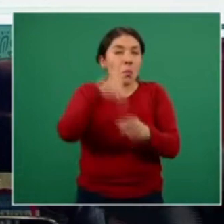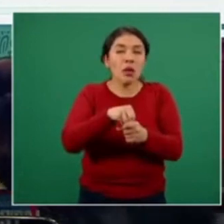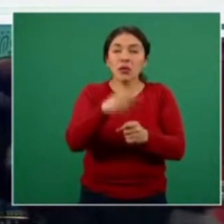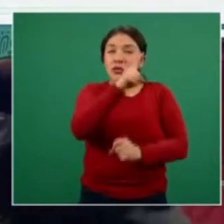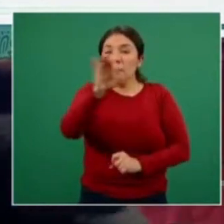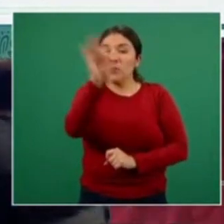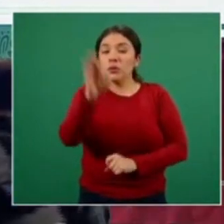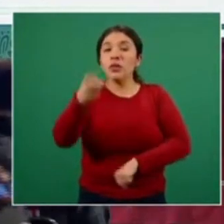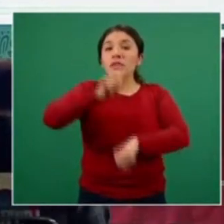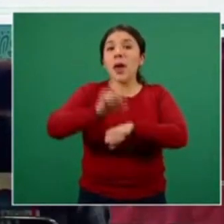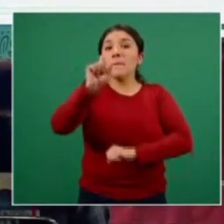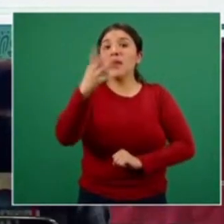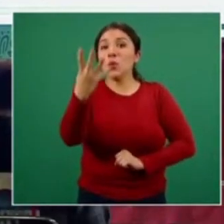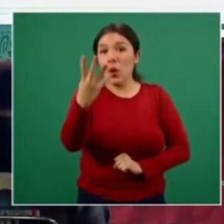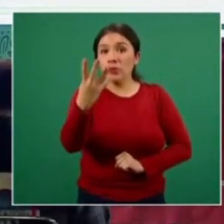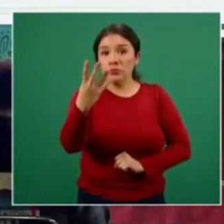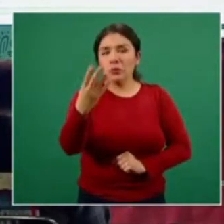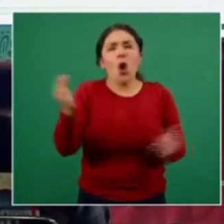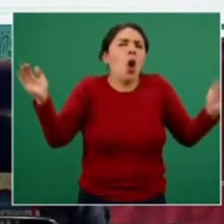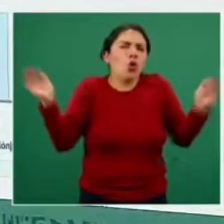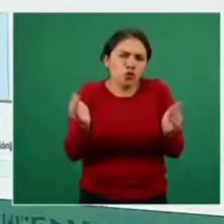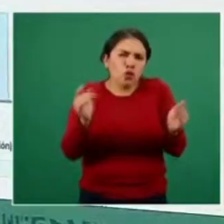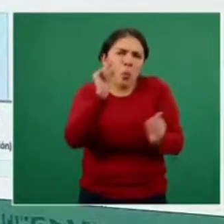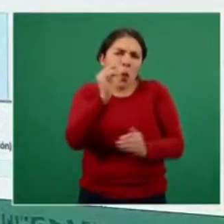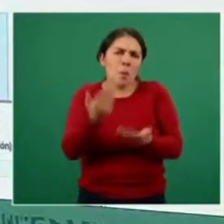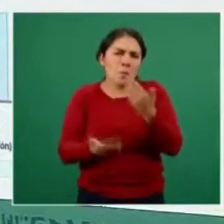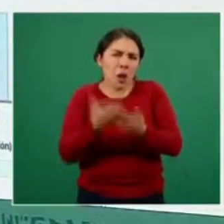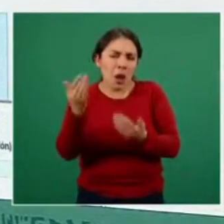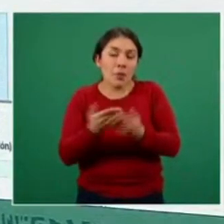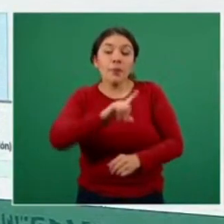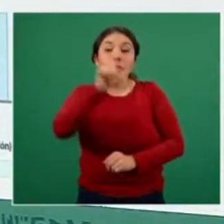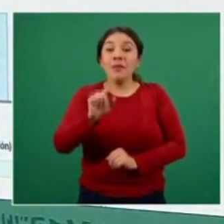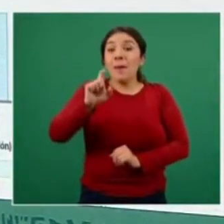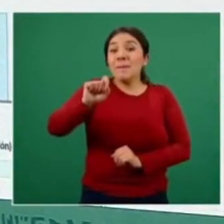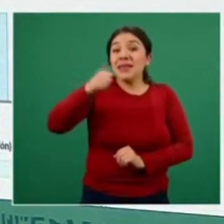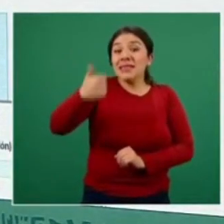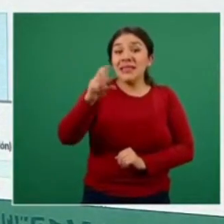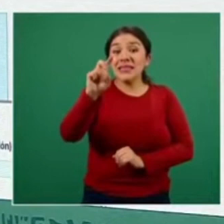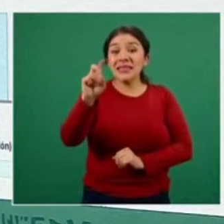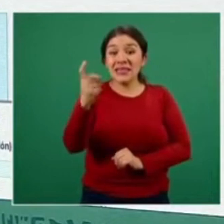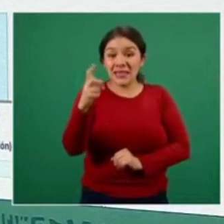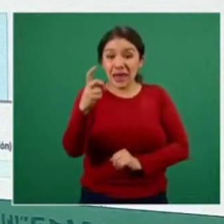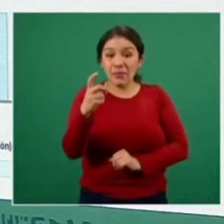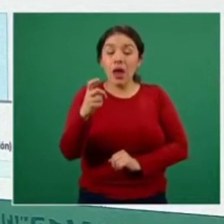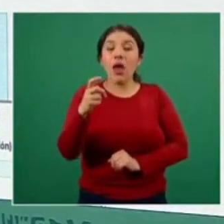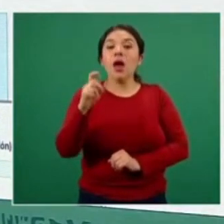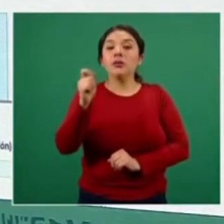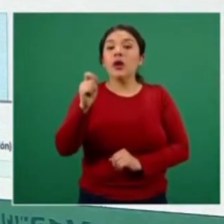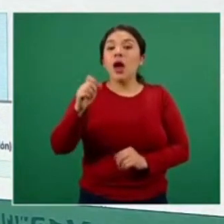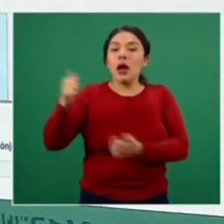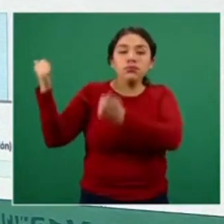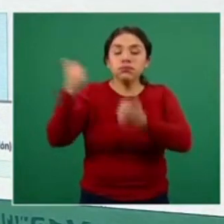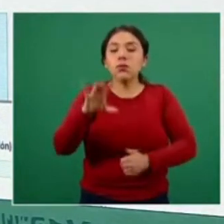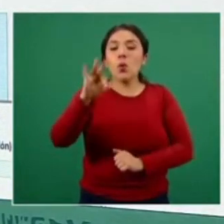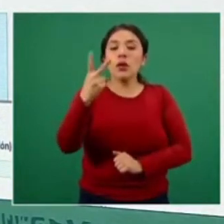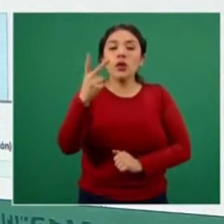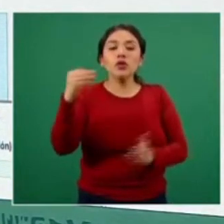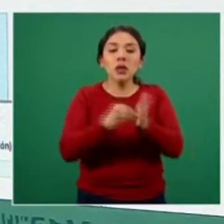100% el día 24, un embarque pequeño. El embarque del 26 de diciembre, 42.900 dosis, ya se puso